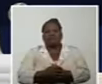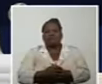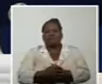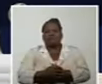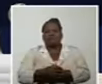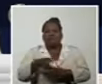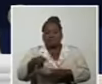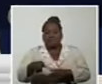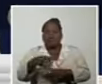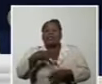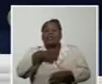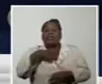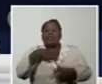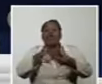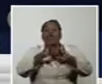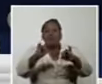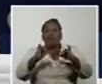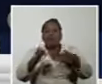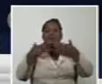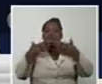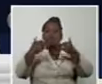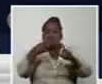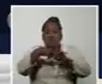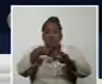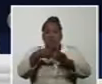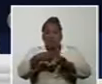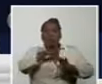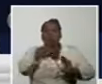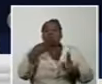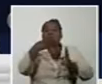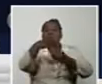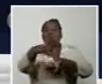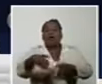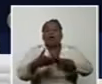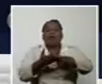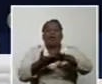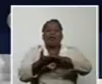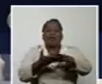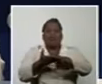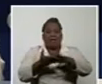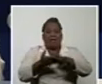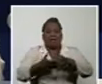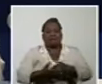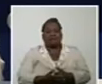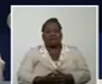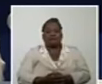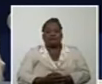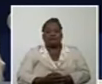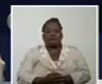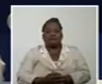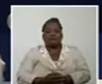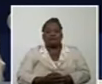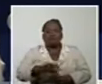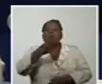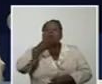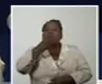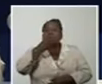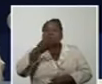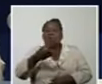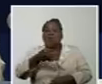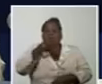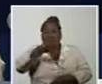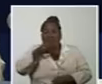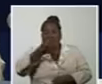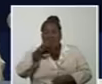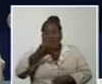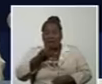noticias agradables, no tenemos fallecidos, importante cada vez que podemos dar esa